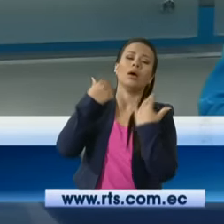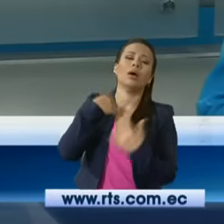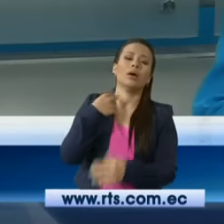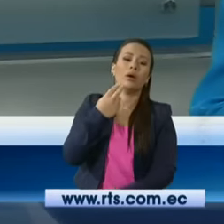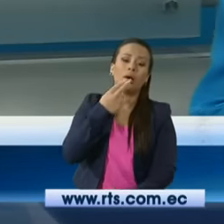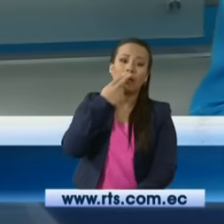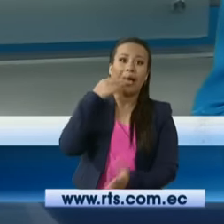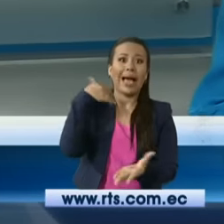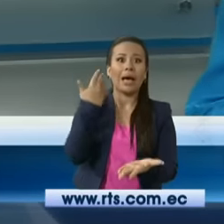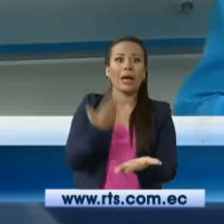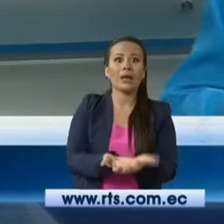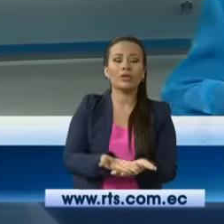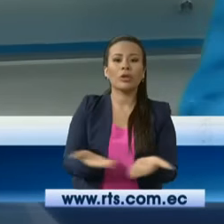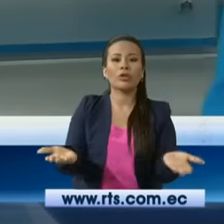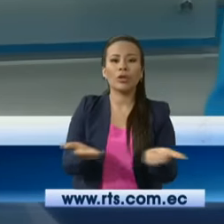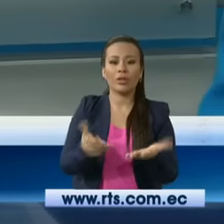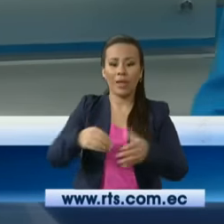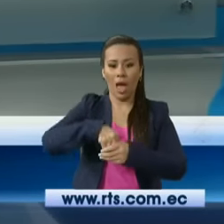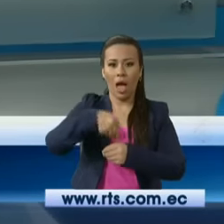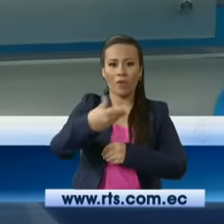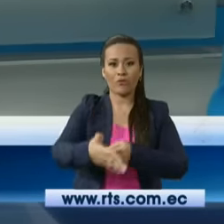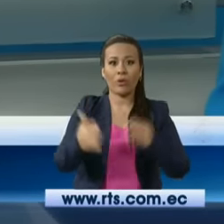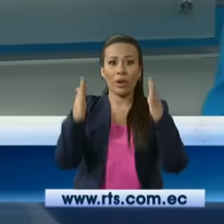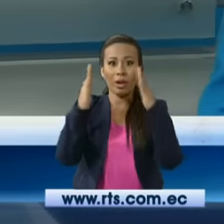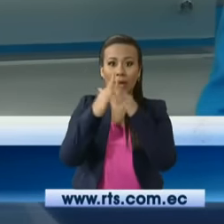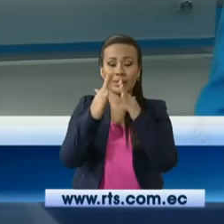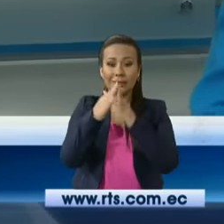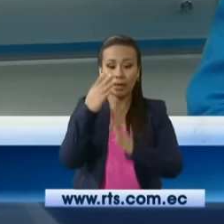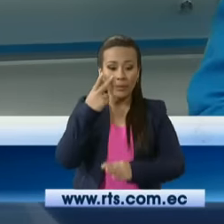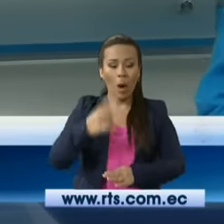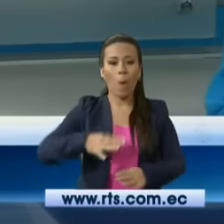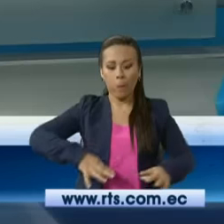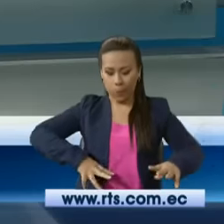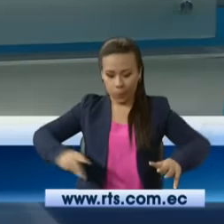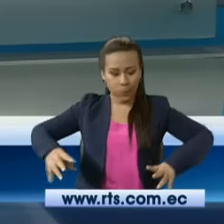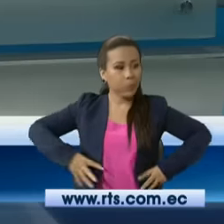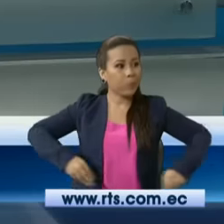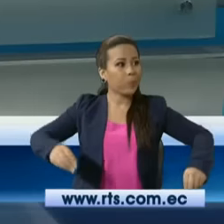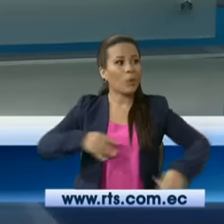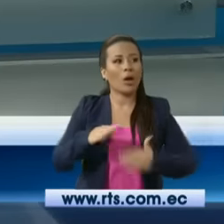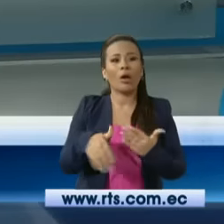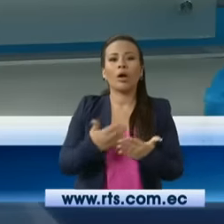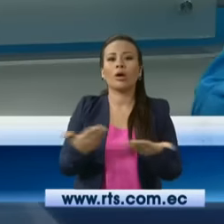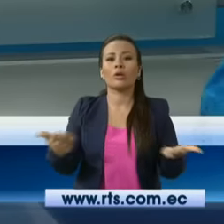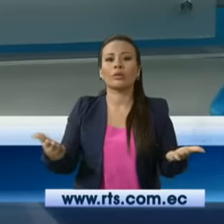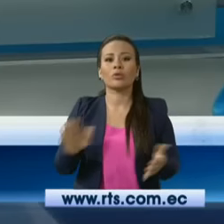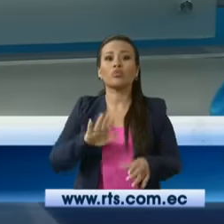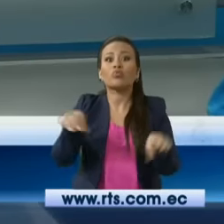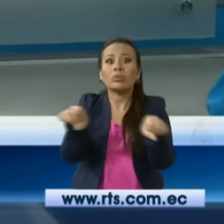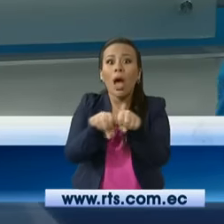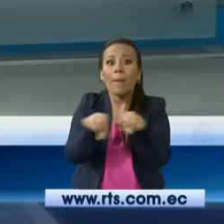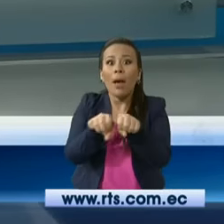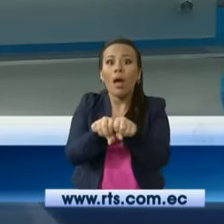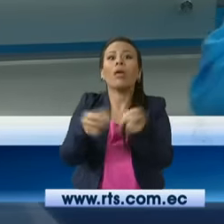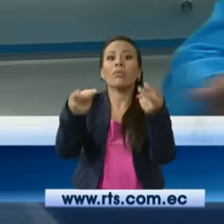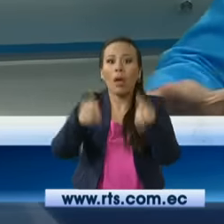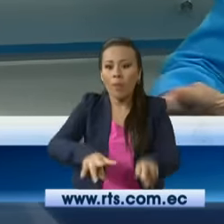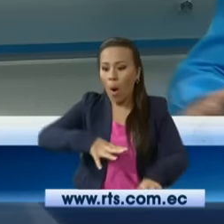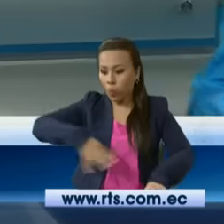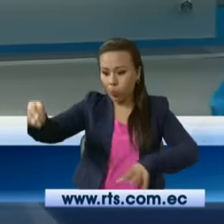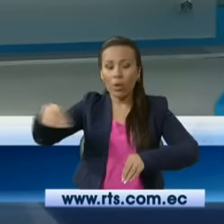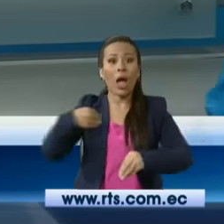quedó tendida en los exteriores de una vivienda, se le llevaron varias de sus pertenencias, entre ellas sus zapatos y todo el